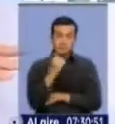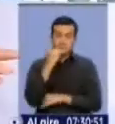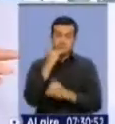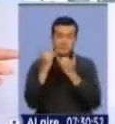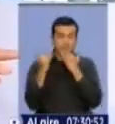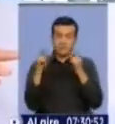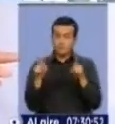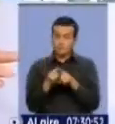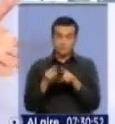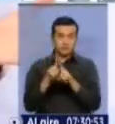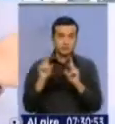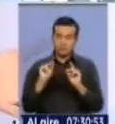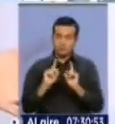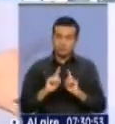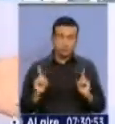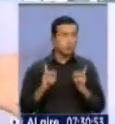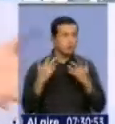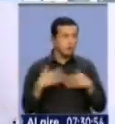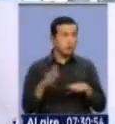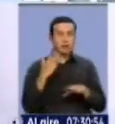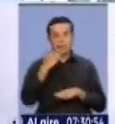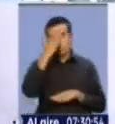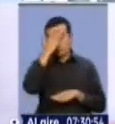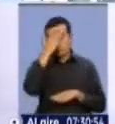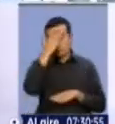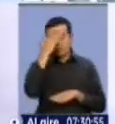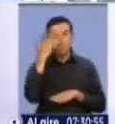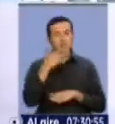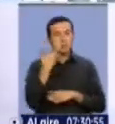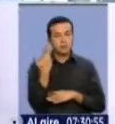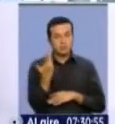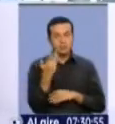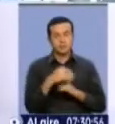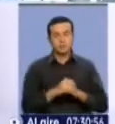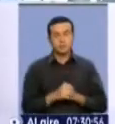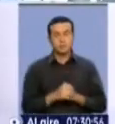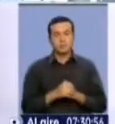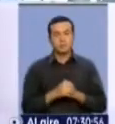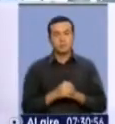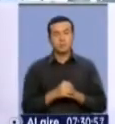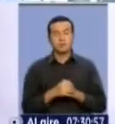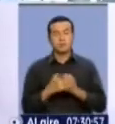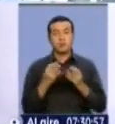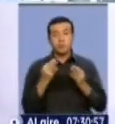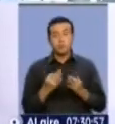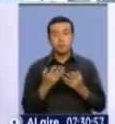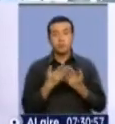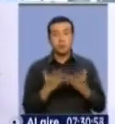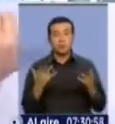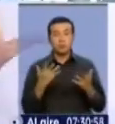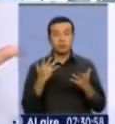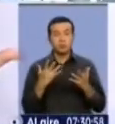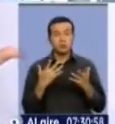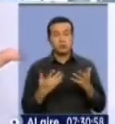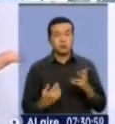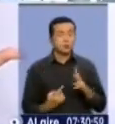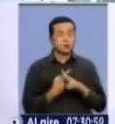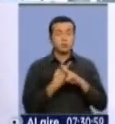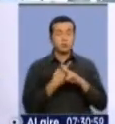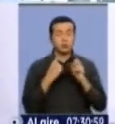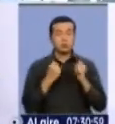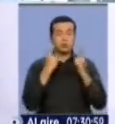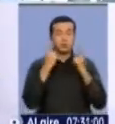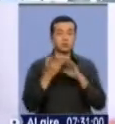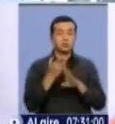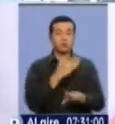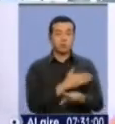los mismos errores ricardo pues todos conocemos que tal vez lo que generó que este resultado sea tan dramático en el